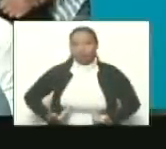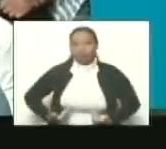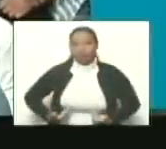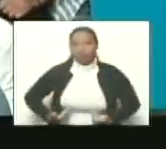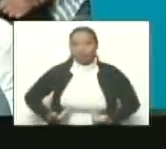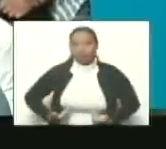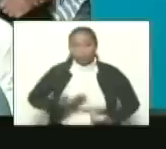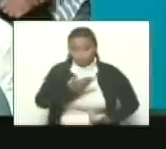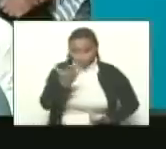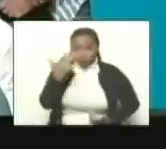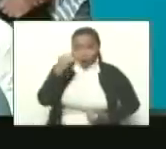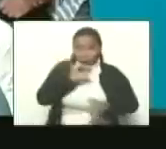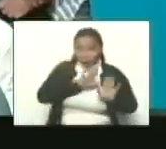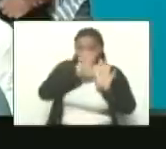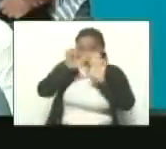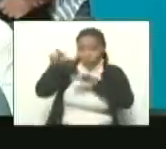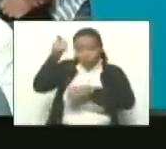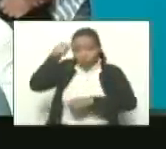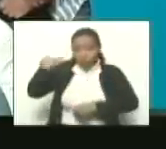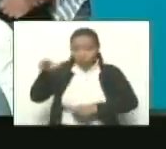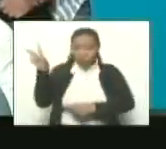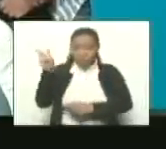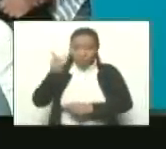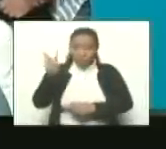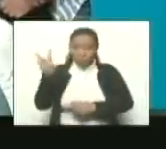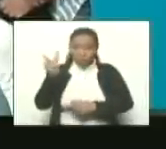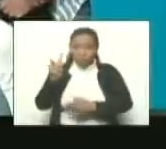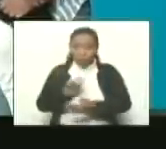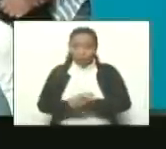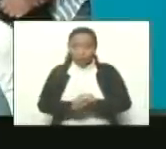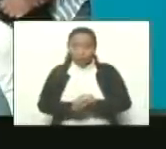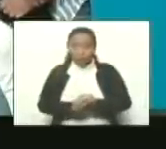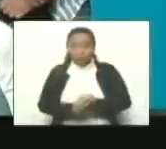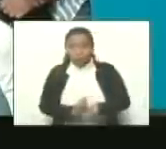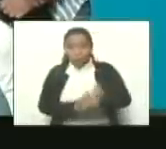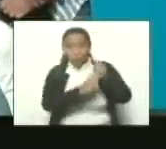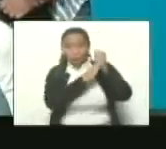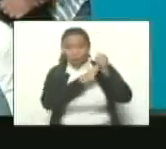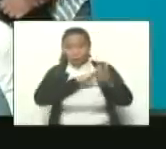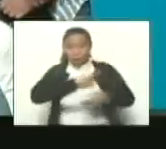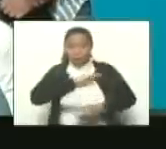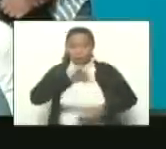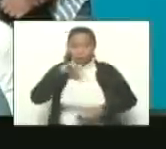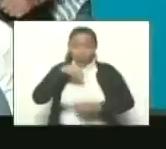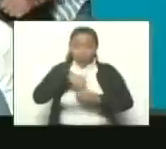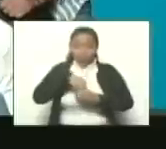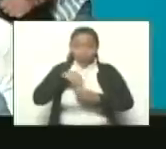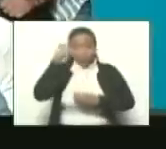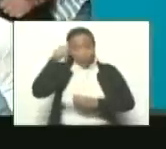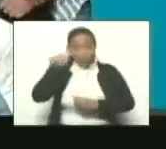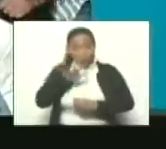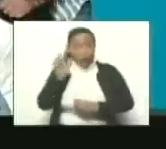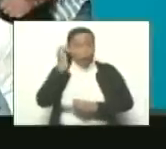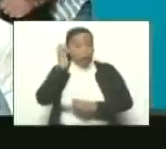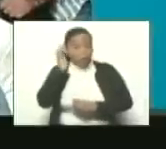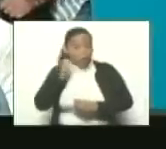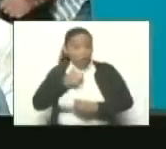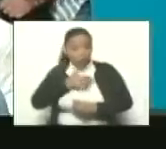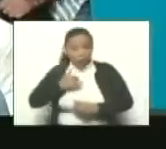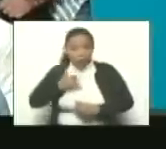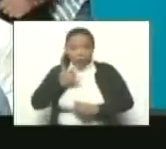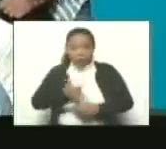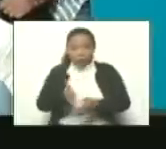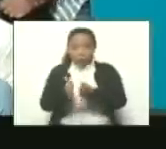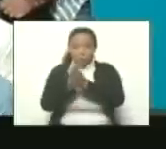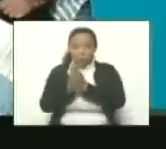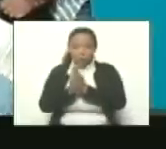usted cuenta con su pueblo y con los libres de su pueblo y con sus mujeres, yo quiero decirle, por